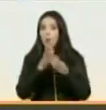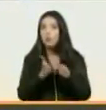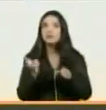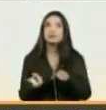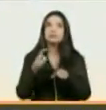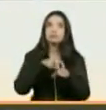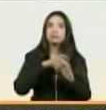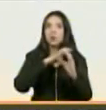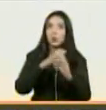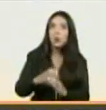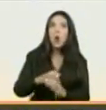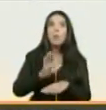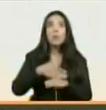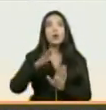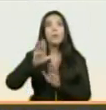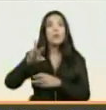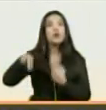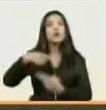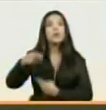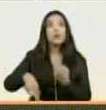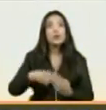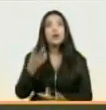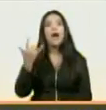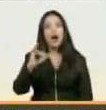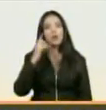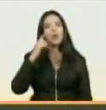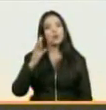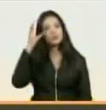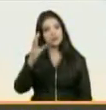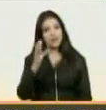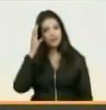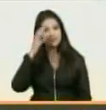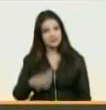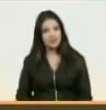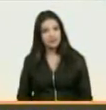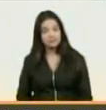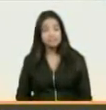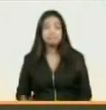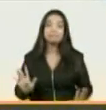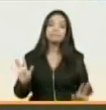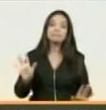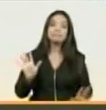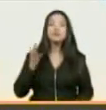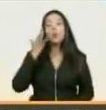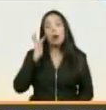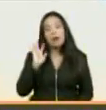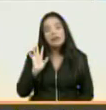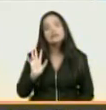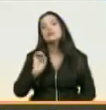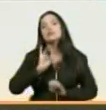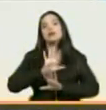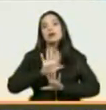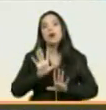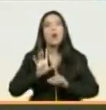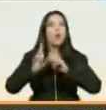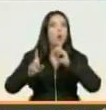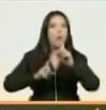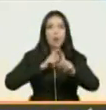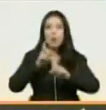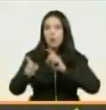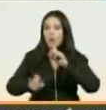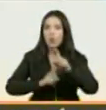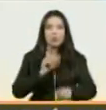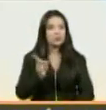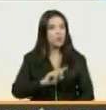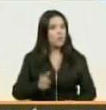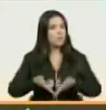porque apoya la revolución y tiene conciencia? Me imagino yo que esas son las razones. Odio. No podemos